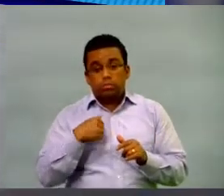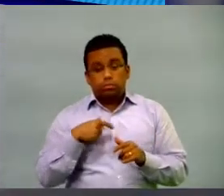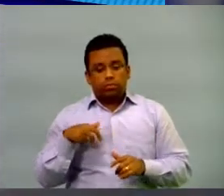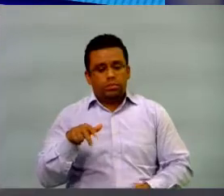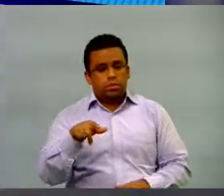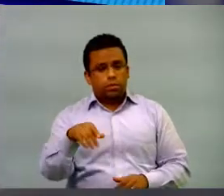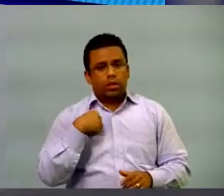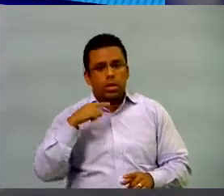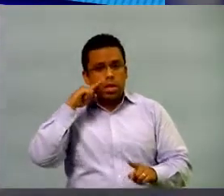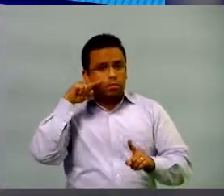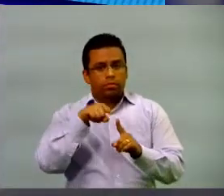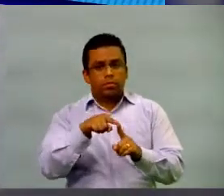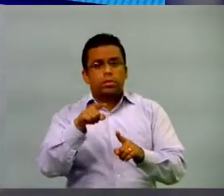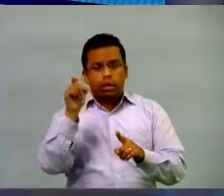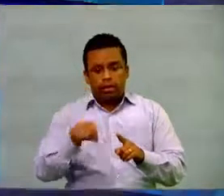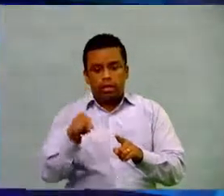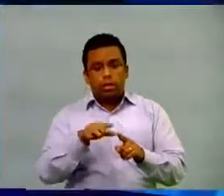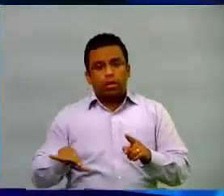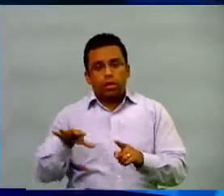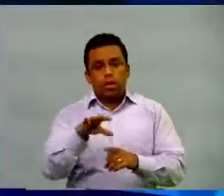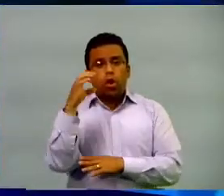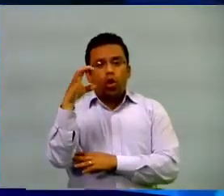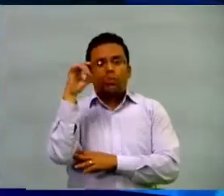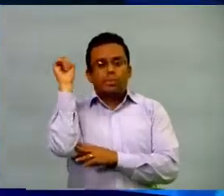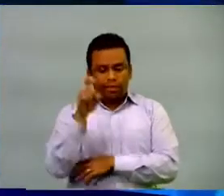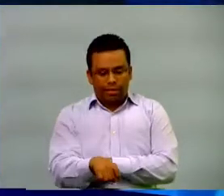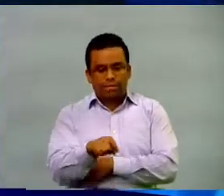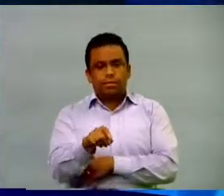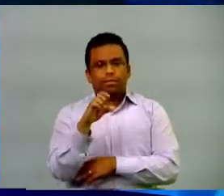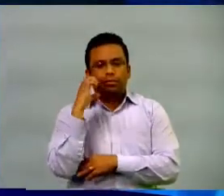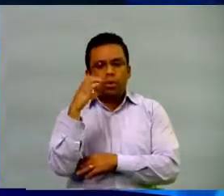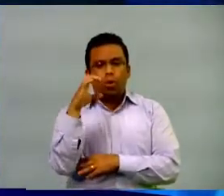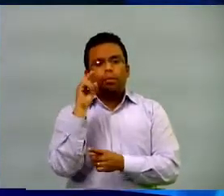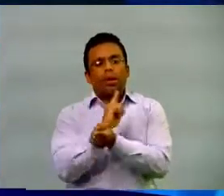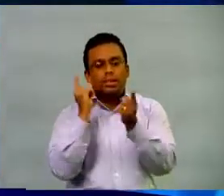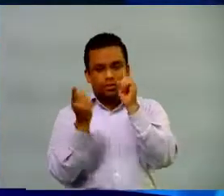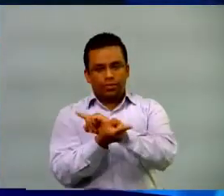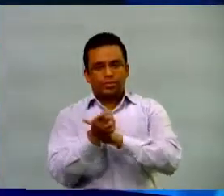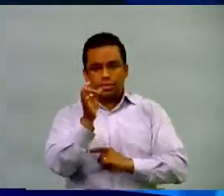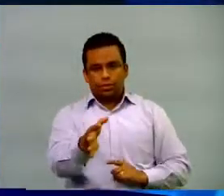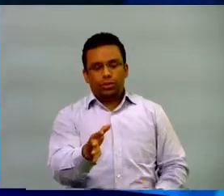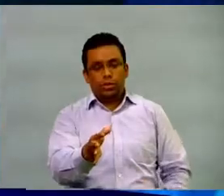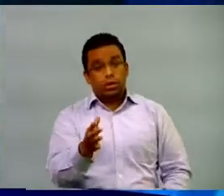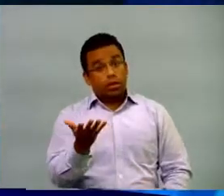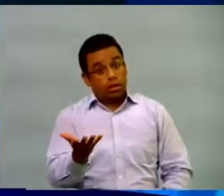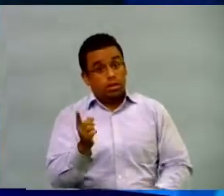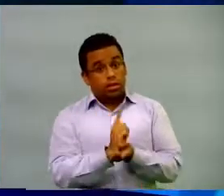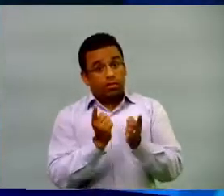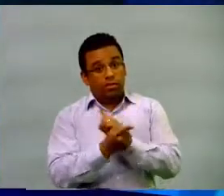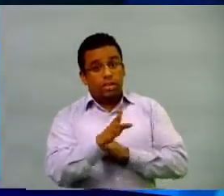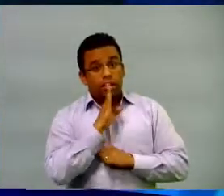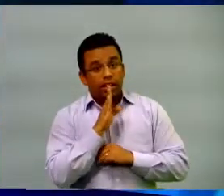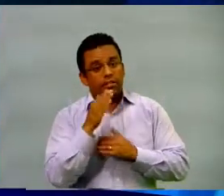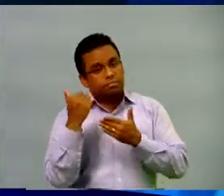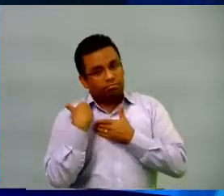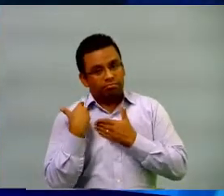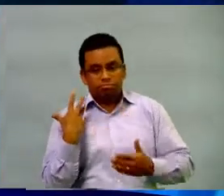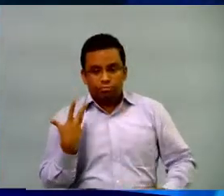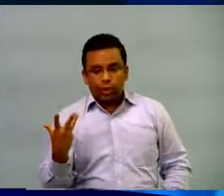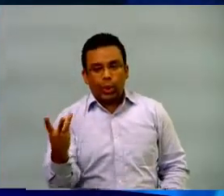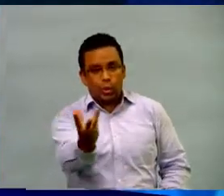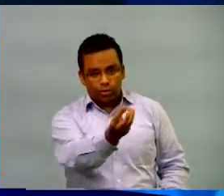y un reto para transformar a esta Colombia que tanto lo necesita, y la transformación está en nosotros, está en